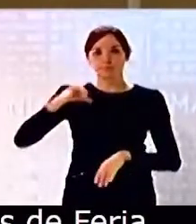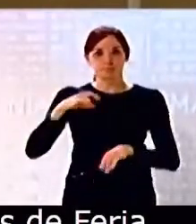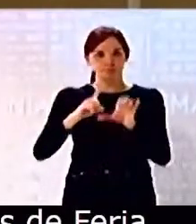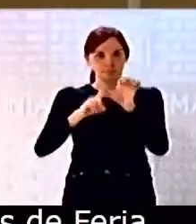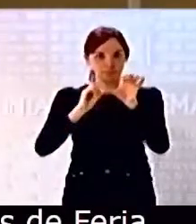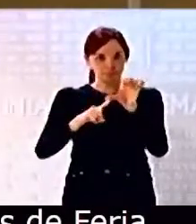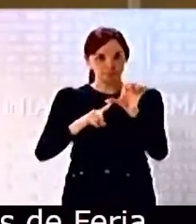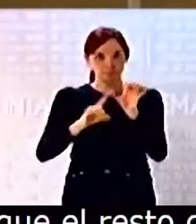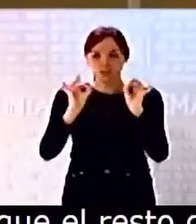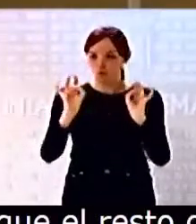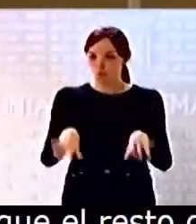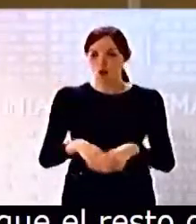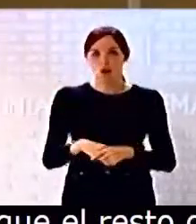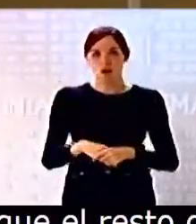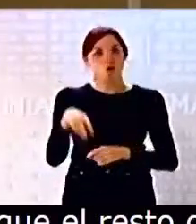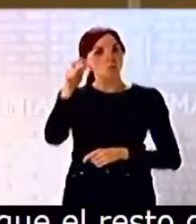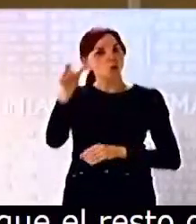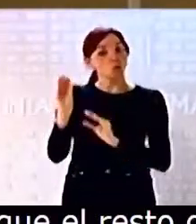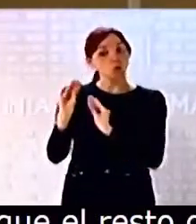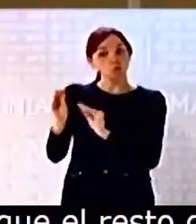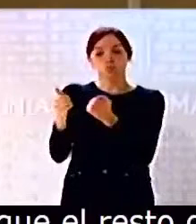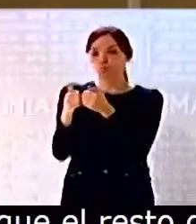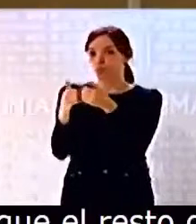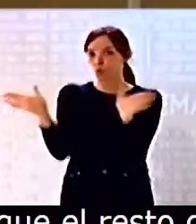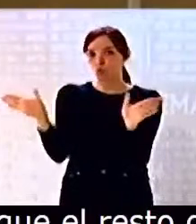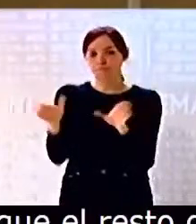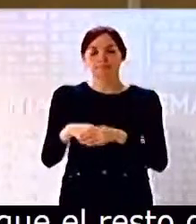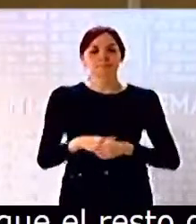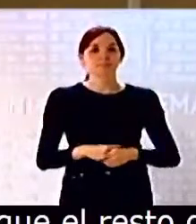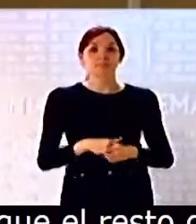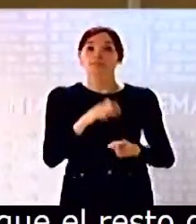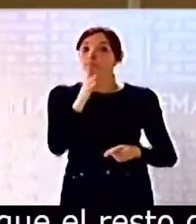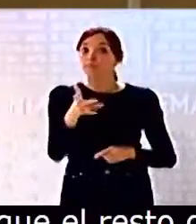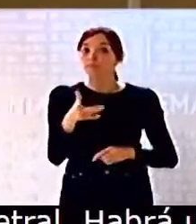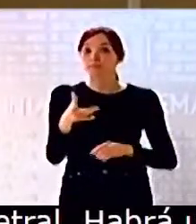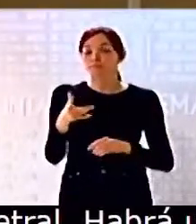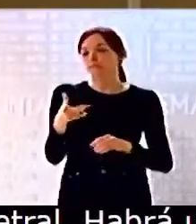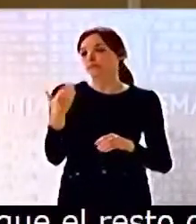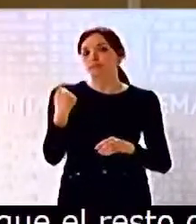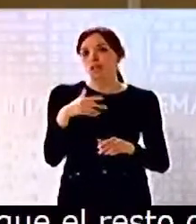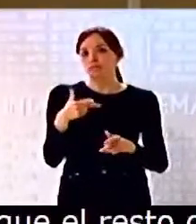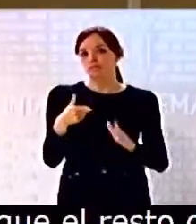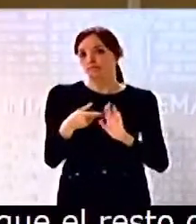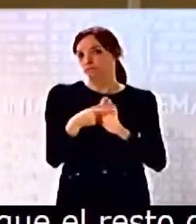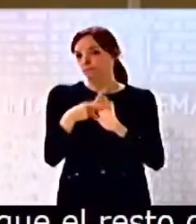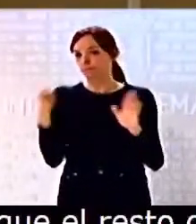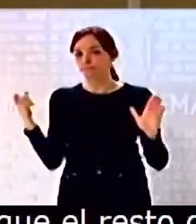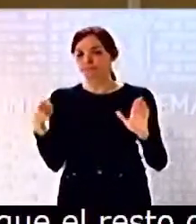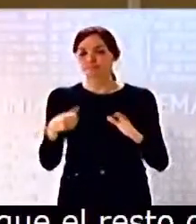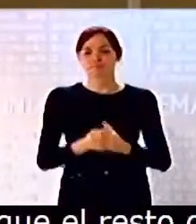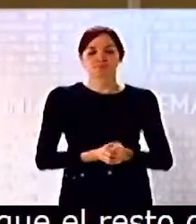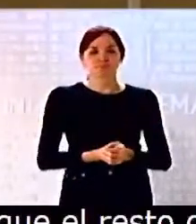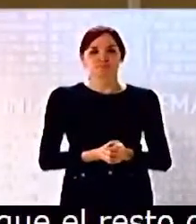Extremadura, sin cierre perimetral. Habrá un levantamiento del cierre perimetral por decaer la medida.